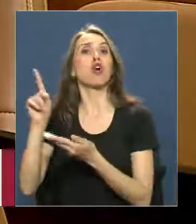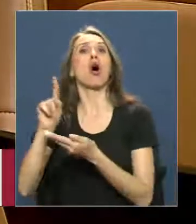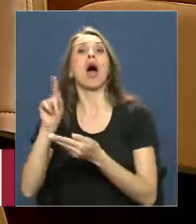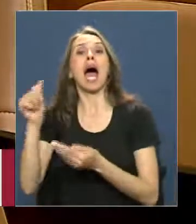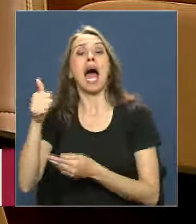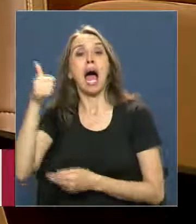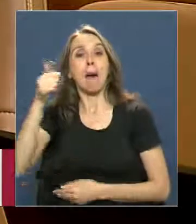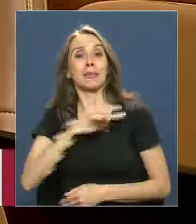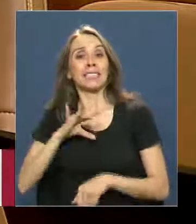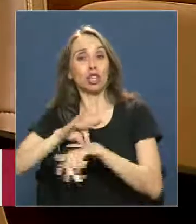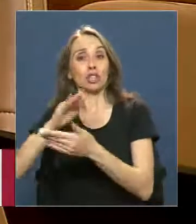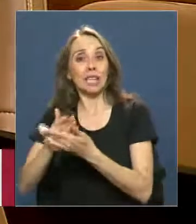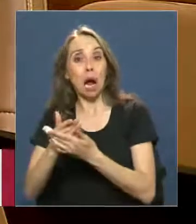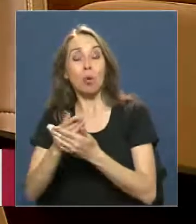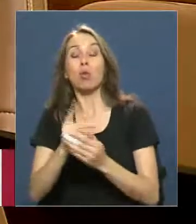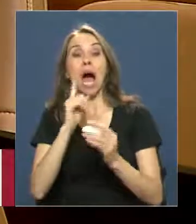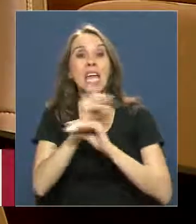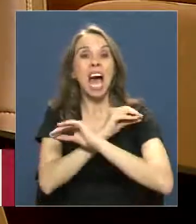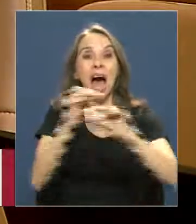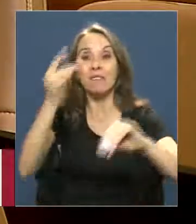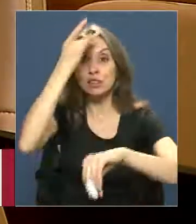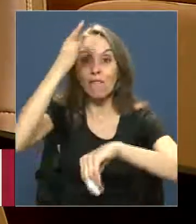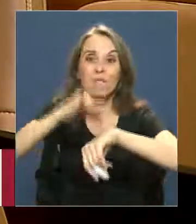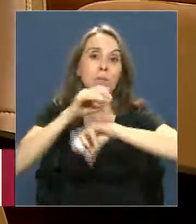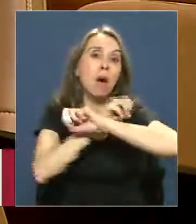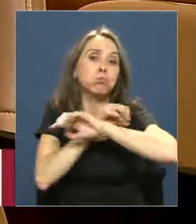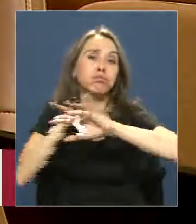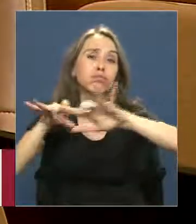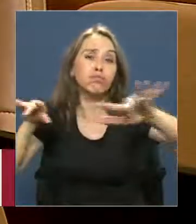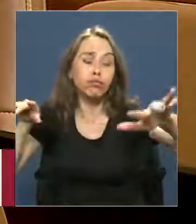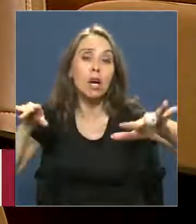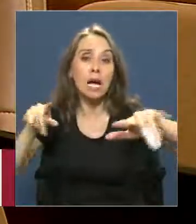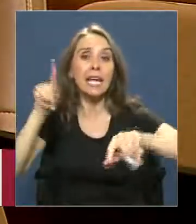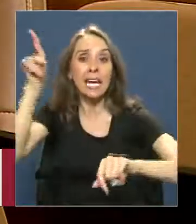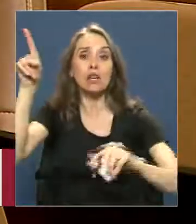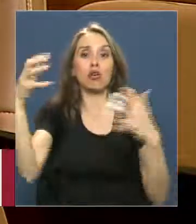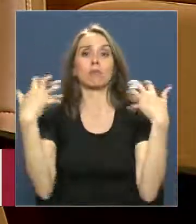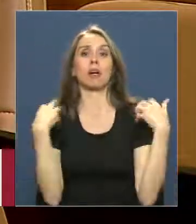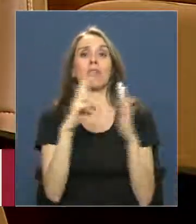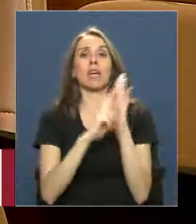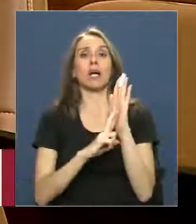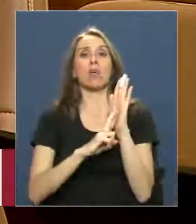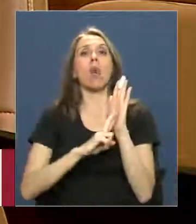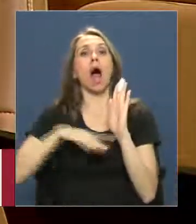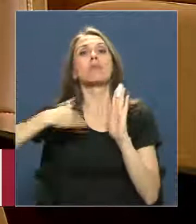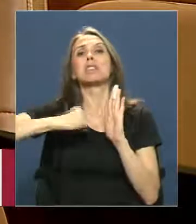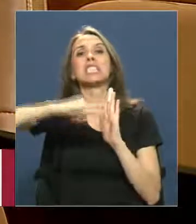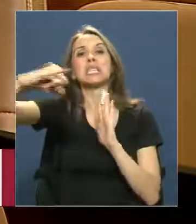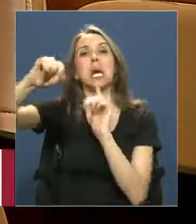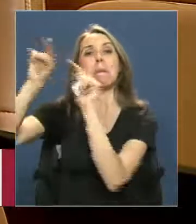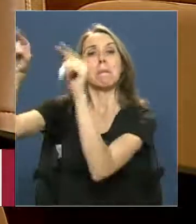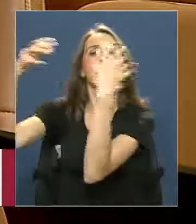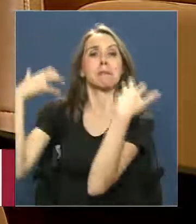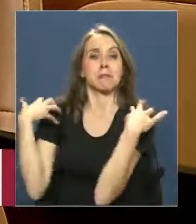autoridad sanitaria para que trabaje y regule esto. Debe señalar el proyecto